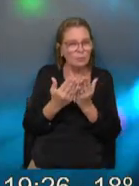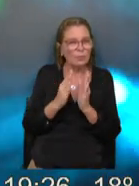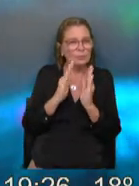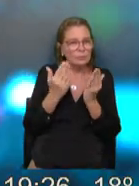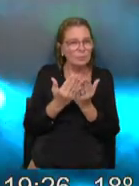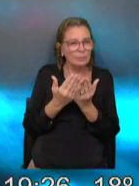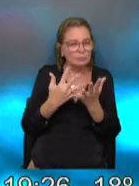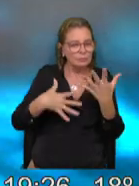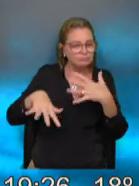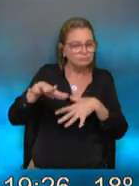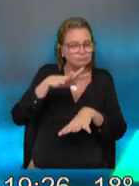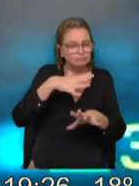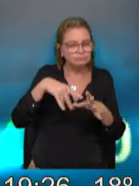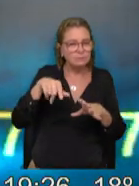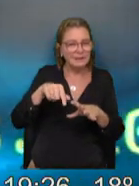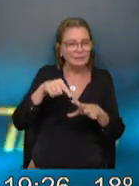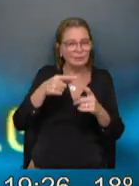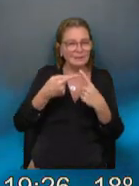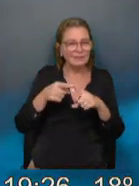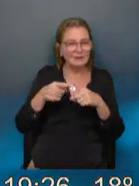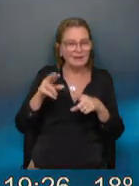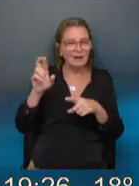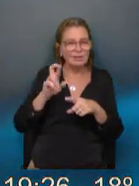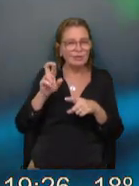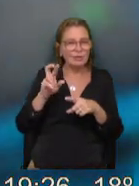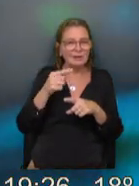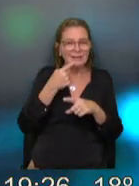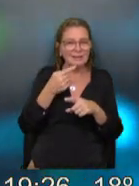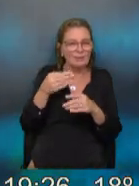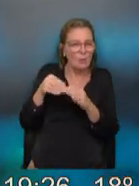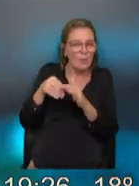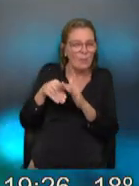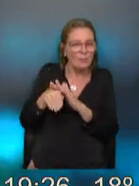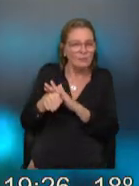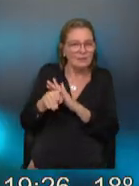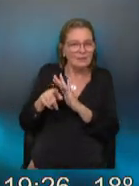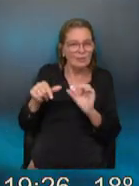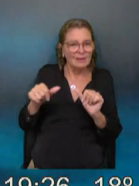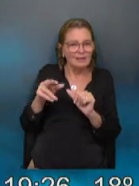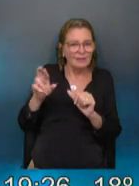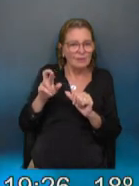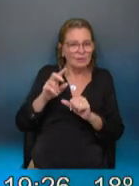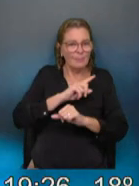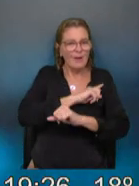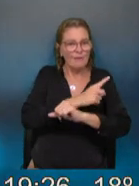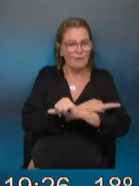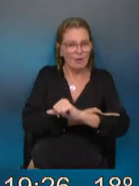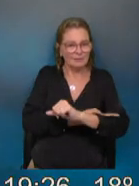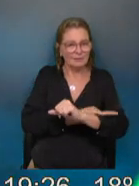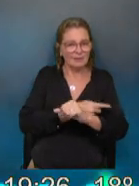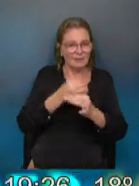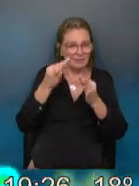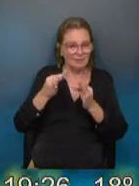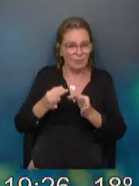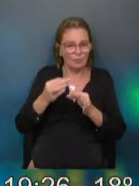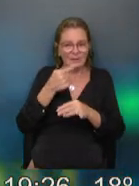el mundo se entrevera, ¿sí? Cuando pasan este tipo de cosas, el dólar oficia como un refugio y eso hace que el dólar se fortalezca, ¿sí? Como un refugio seguro que se